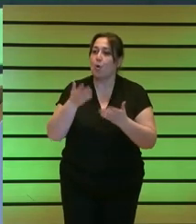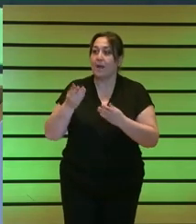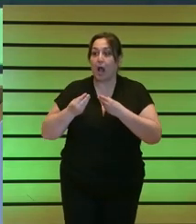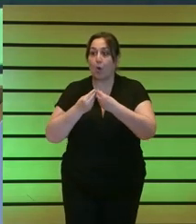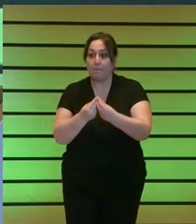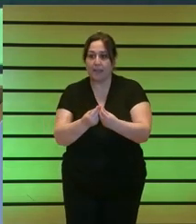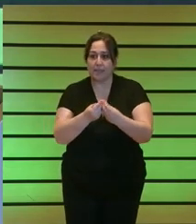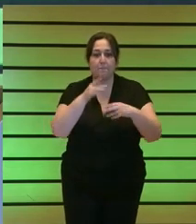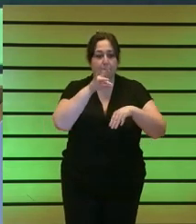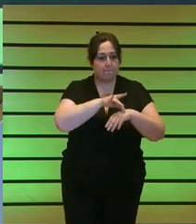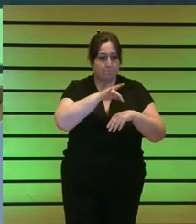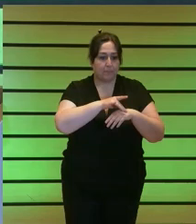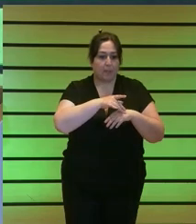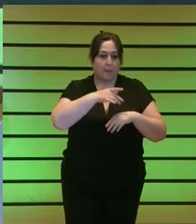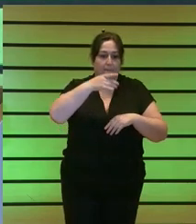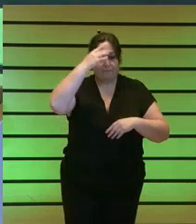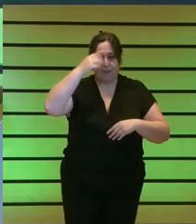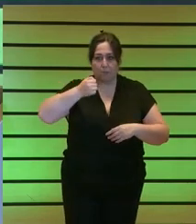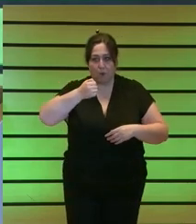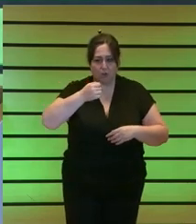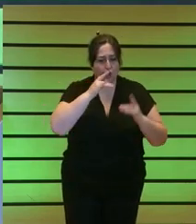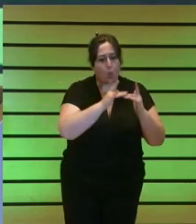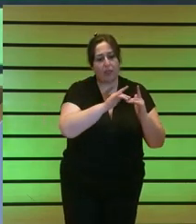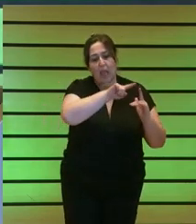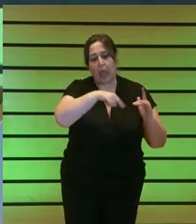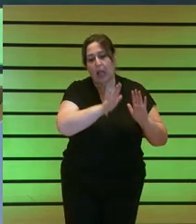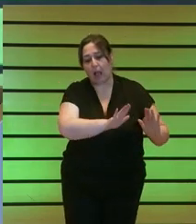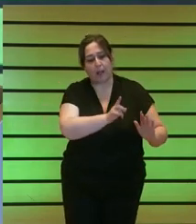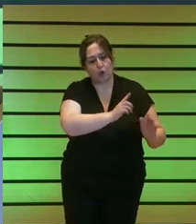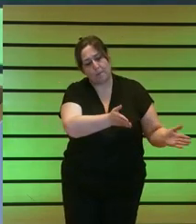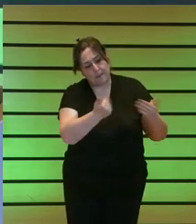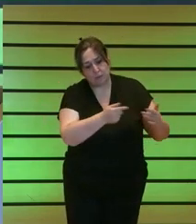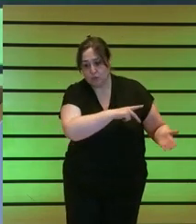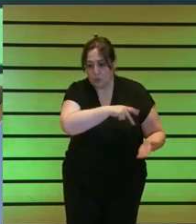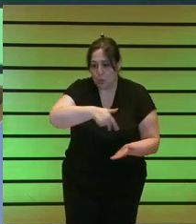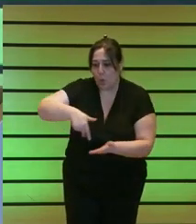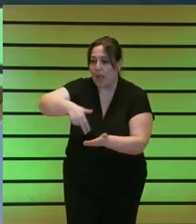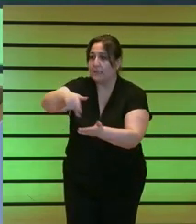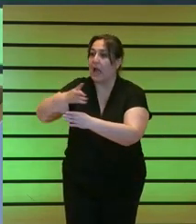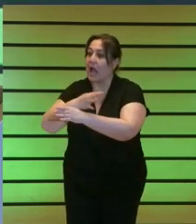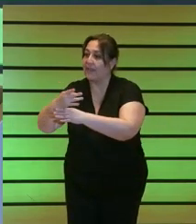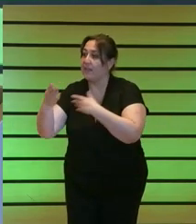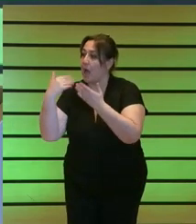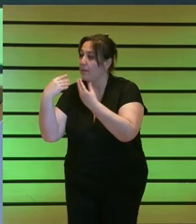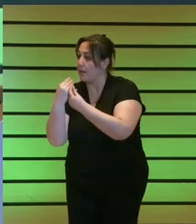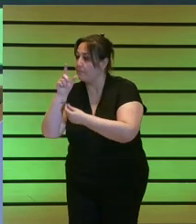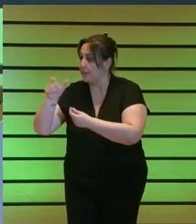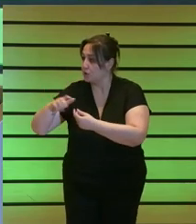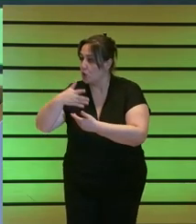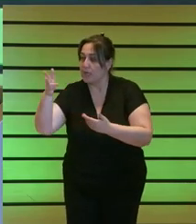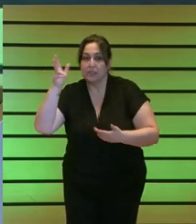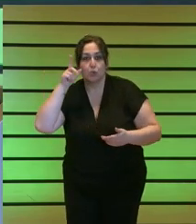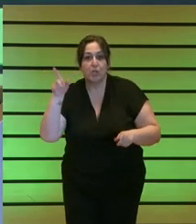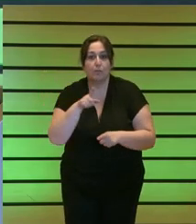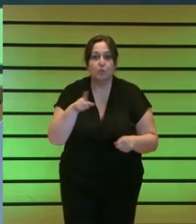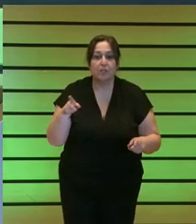a salir al jardín a dar una vuelta no estar todo el día en la cama salir a dar una vuelta hablar con otros escuchar música y también